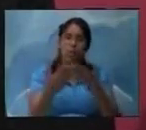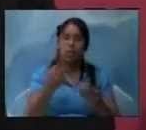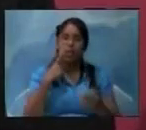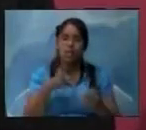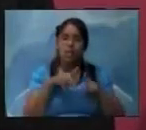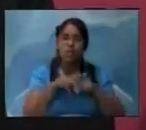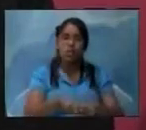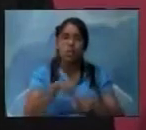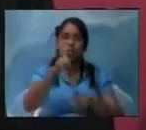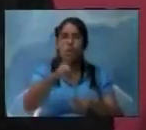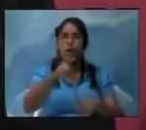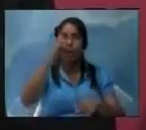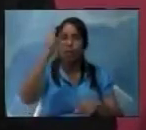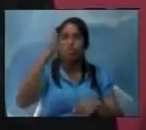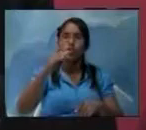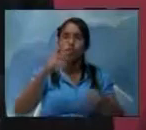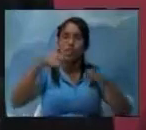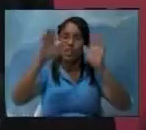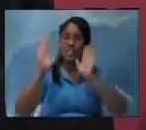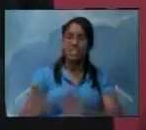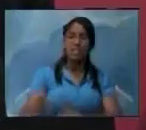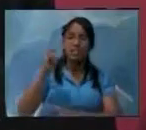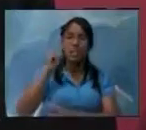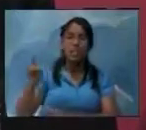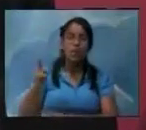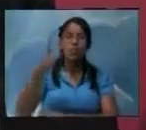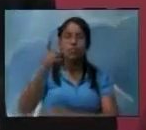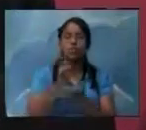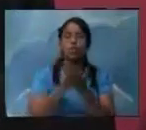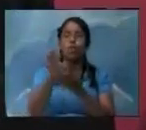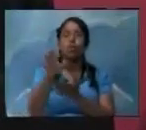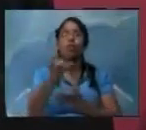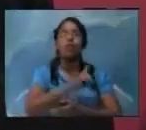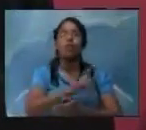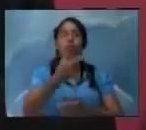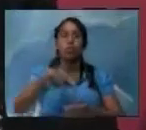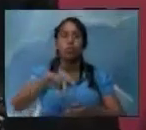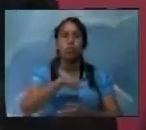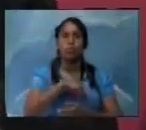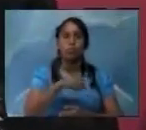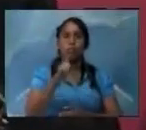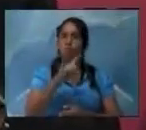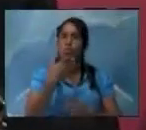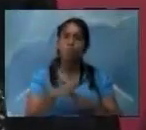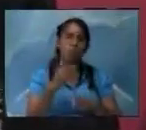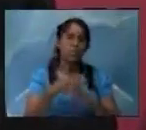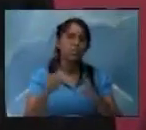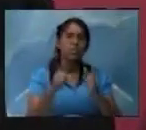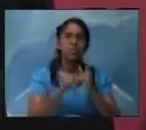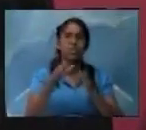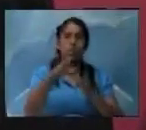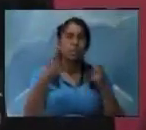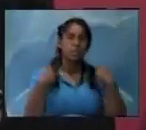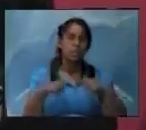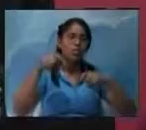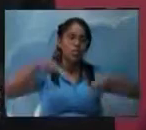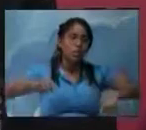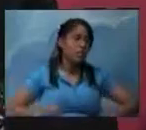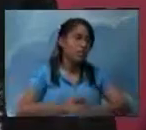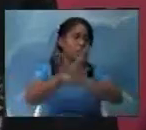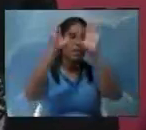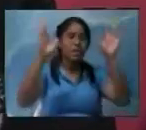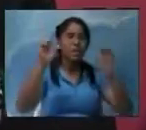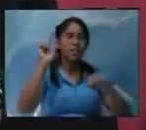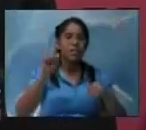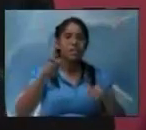dice: someteos pues a Dios, resistí al diablo y huirá de vosotros. No importa por donde tú estés pasando en esta mañana.